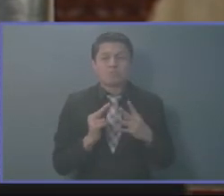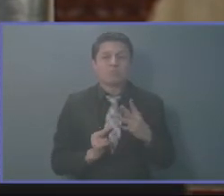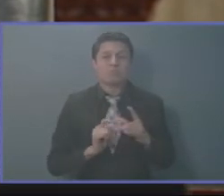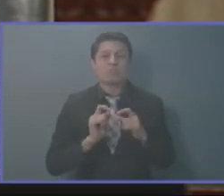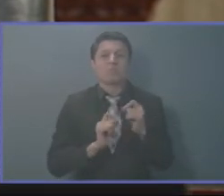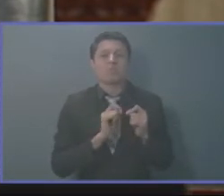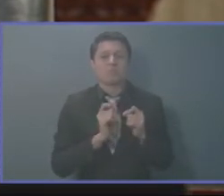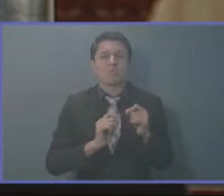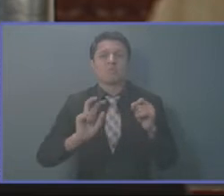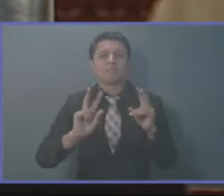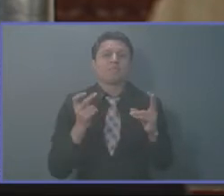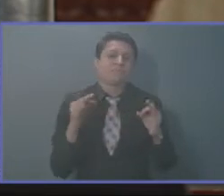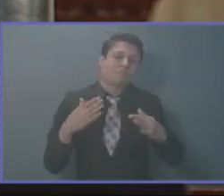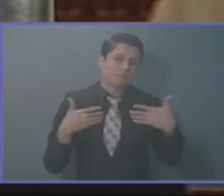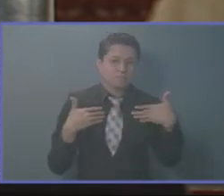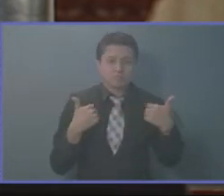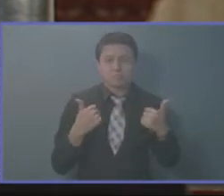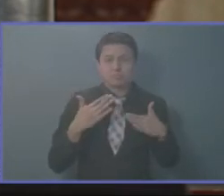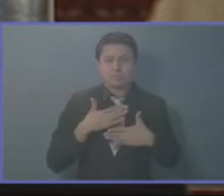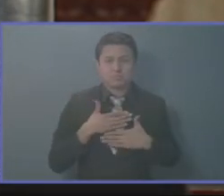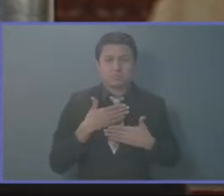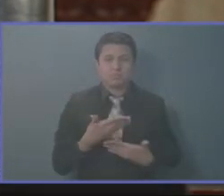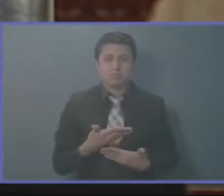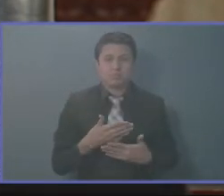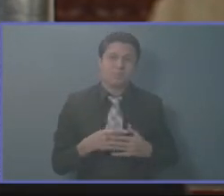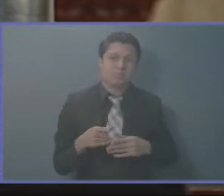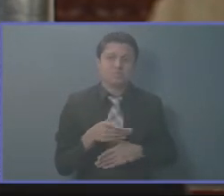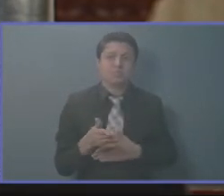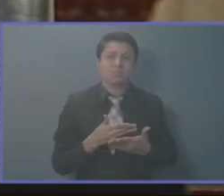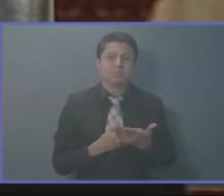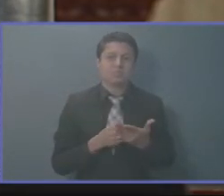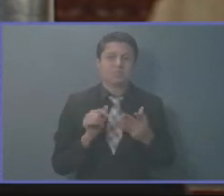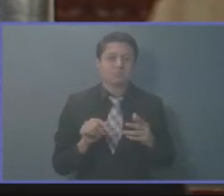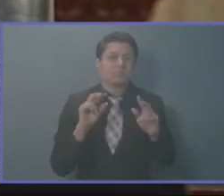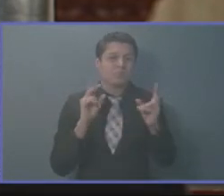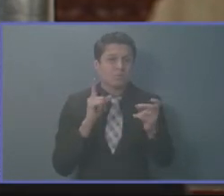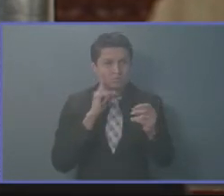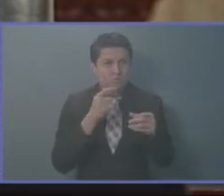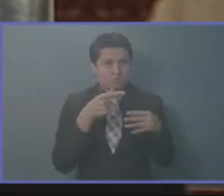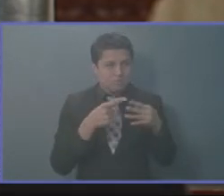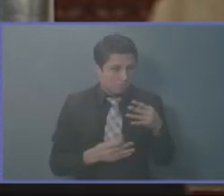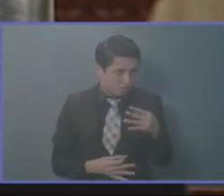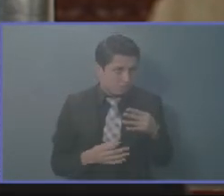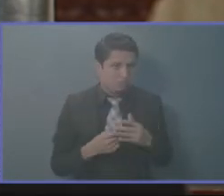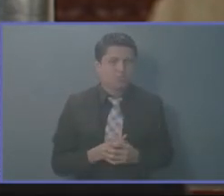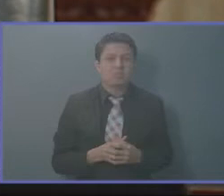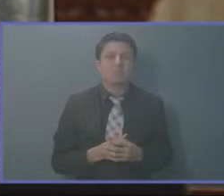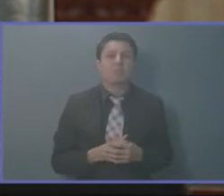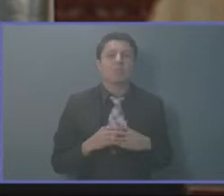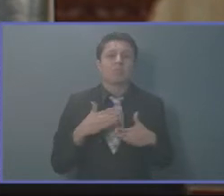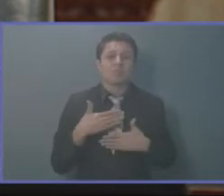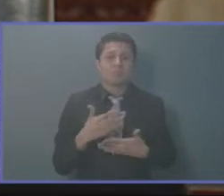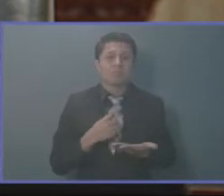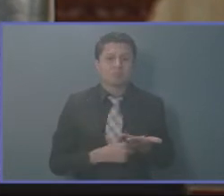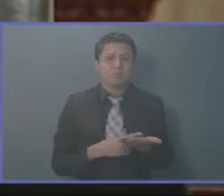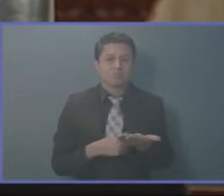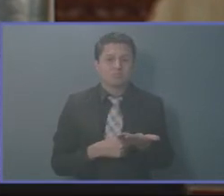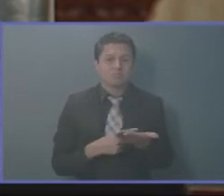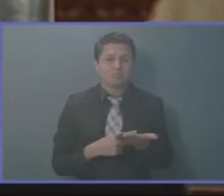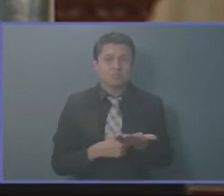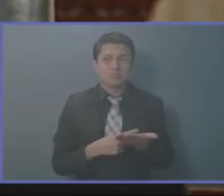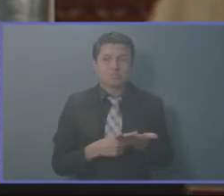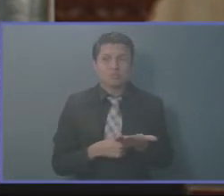alcances de tal disposición constitucional sin que esto degenere en un aspecto de legalidad. disposiciones tales